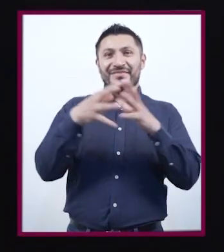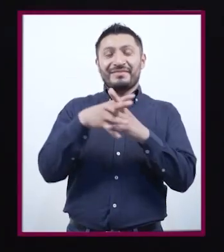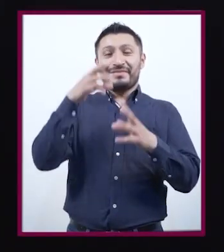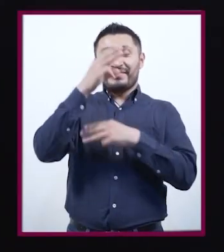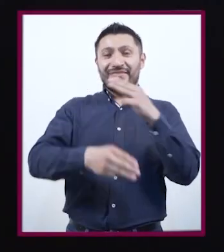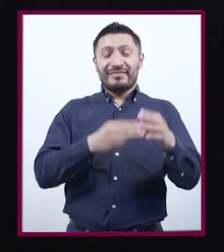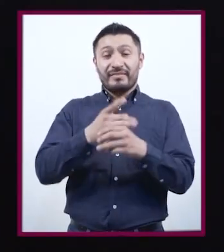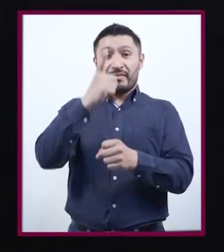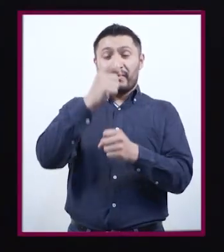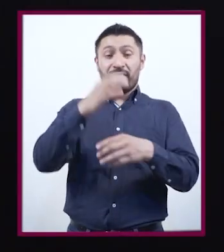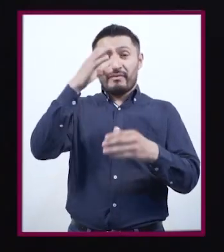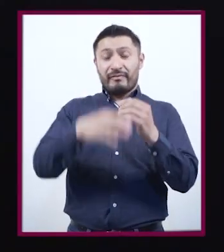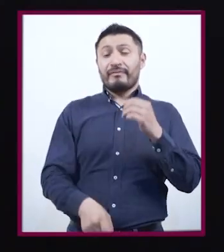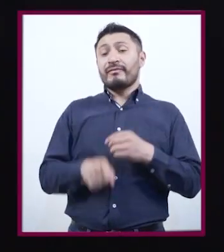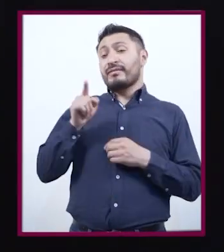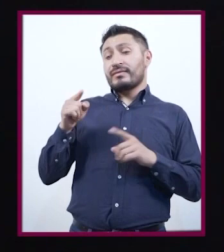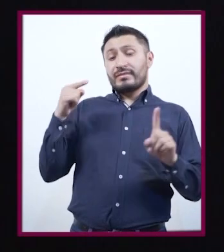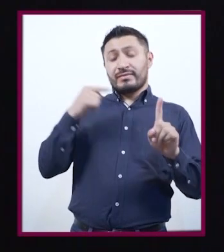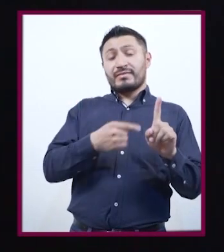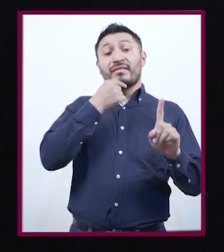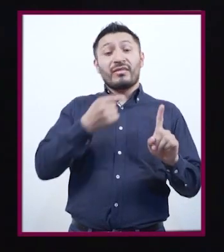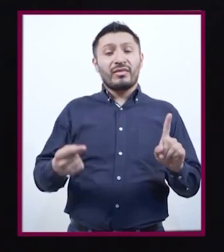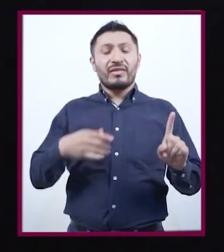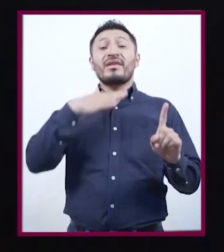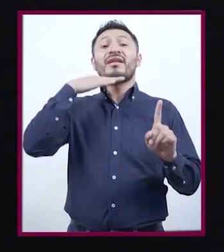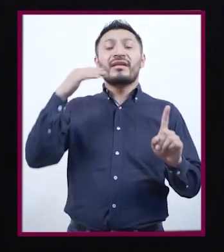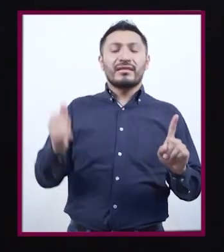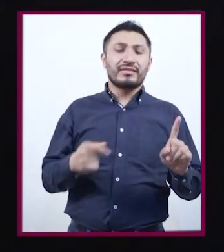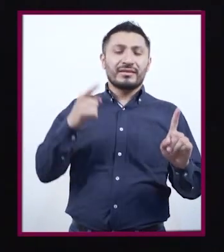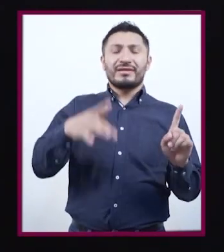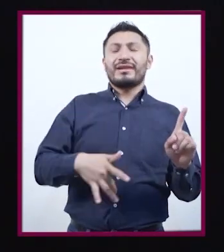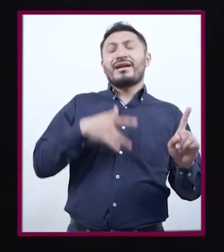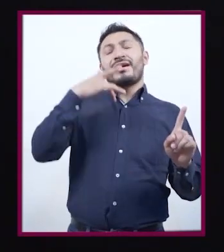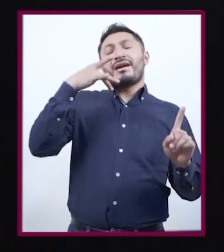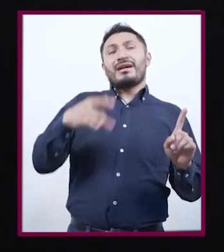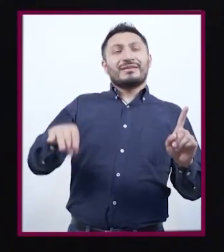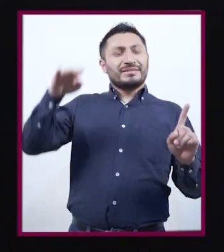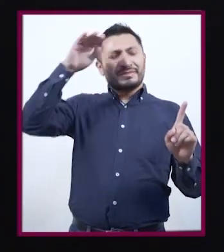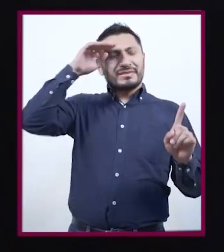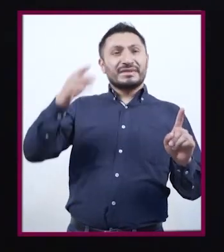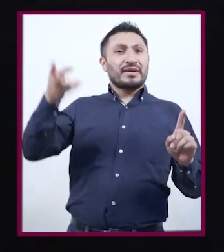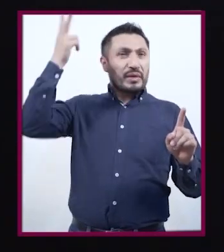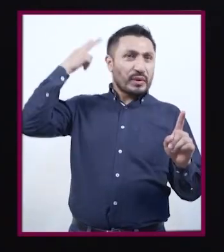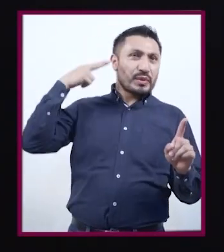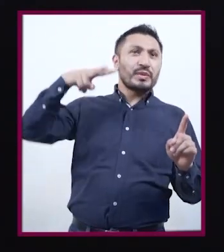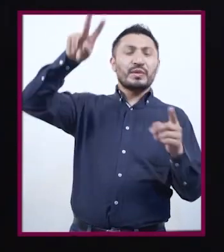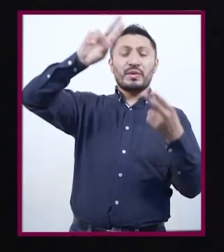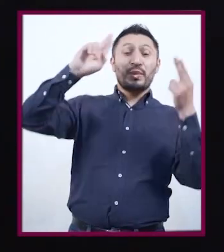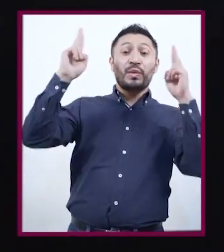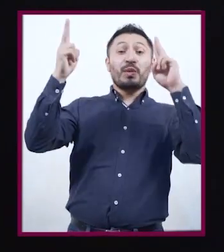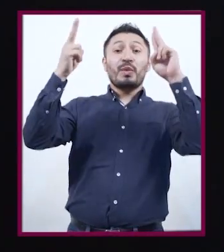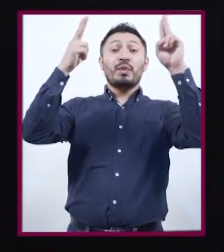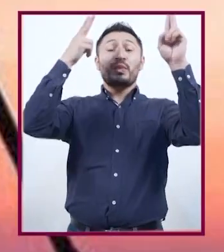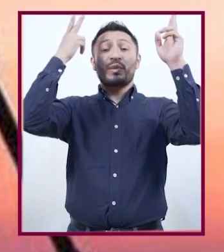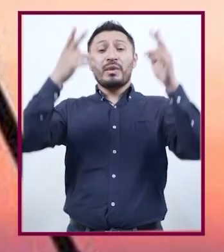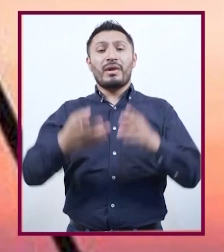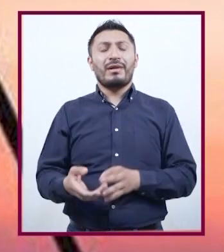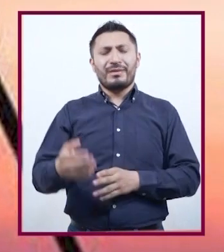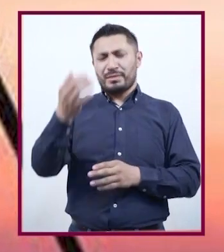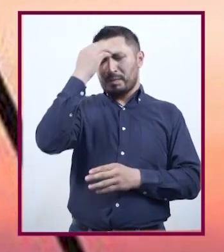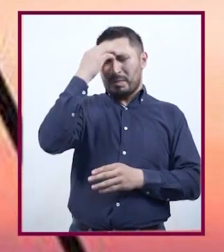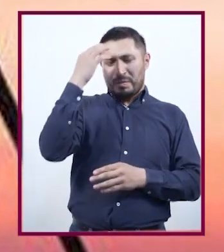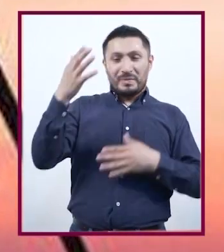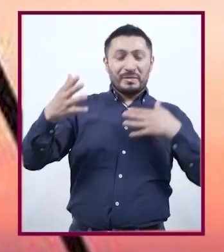Al finalizar la Primera Guerra Mundial, siendo un niño, el alemán Wernher von Braun se enamoró de la idea de viajar al espacio,